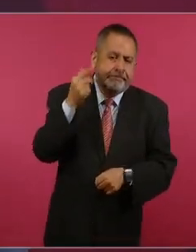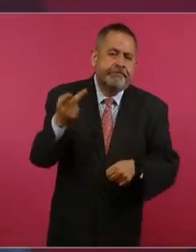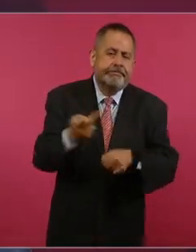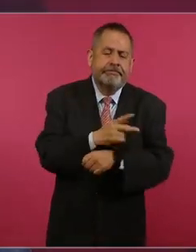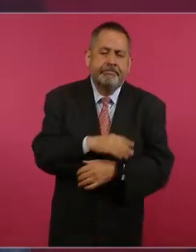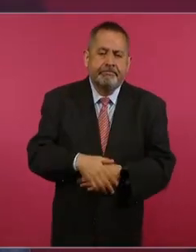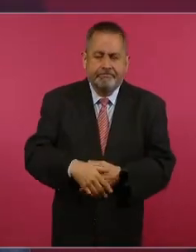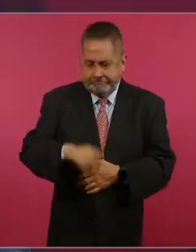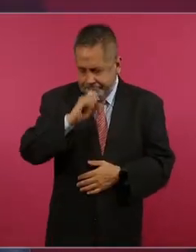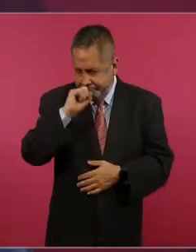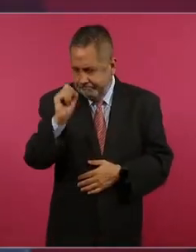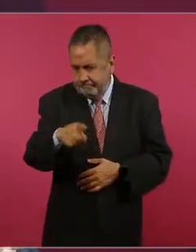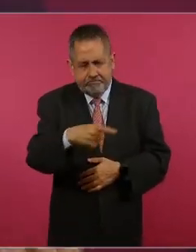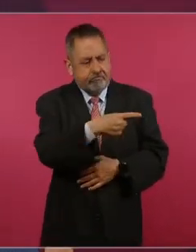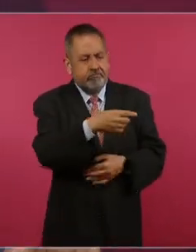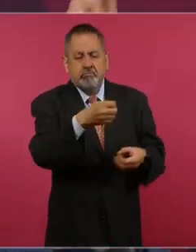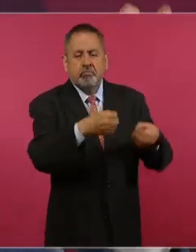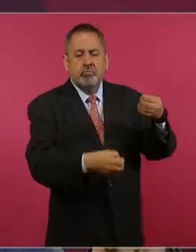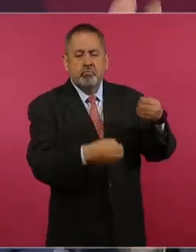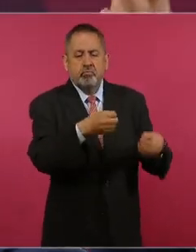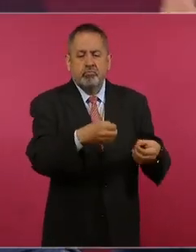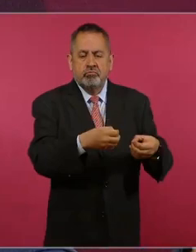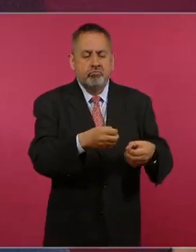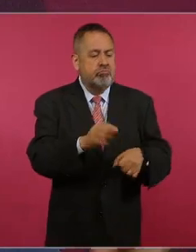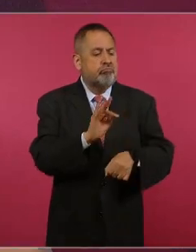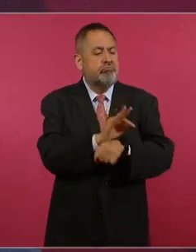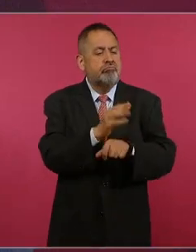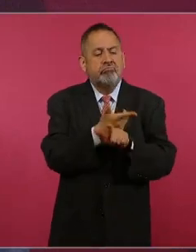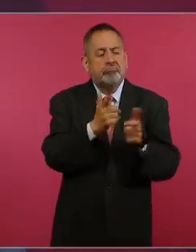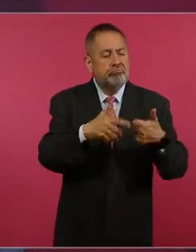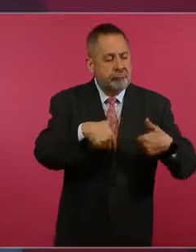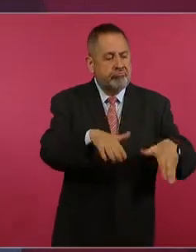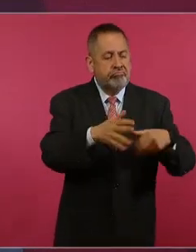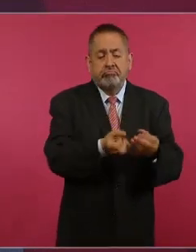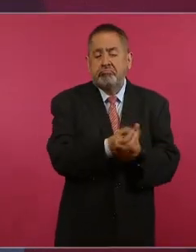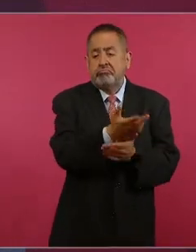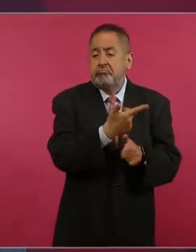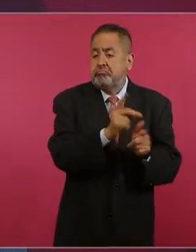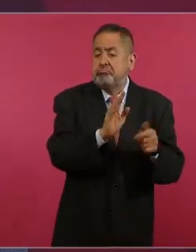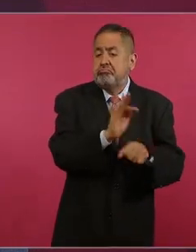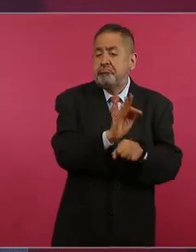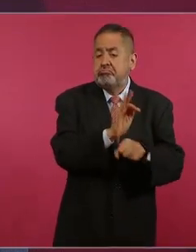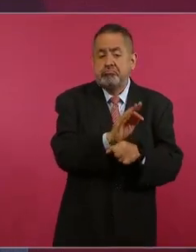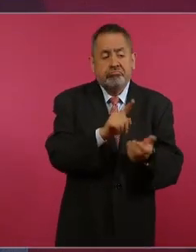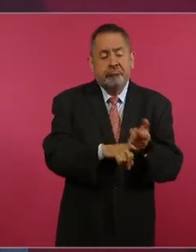Un juez está queriendo dejar en libertad